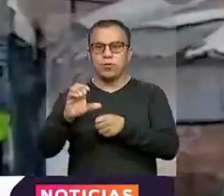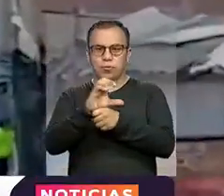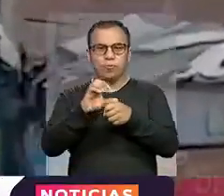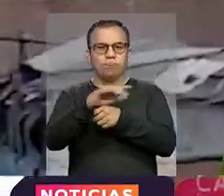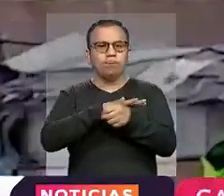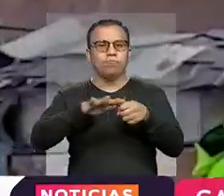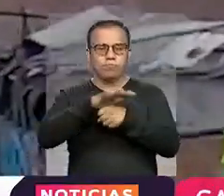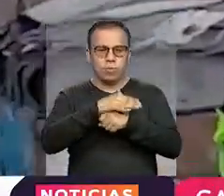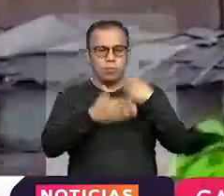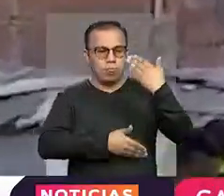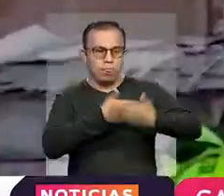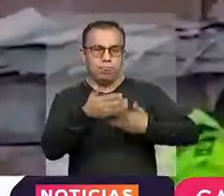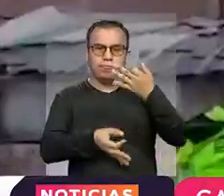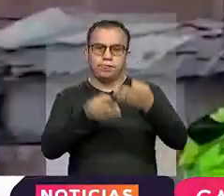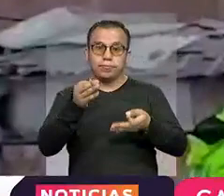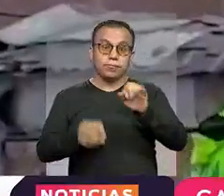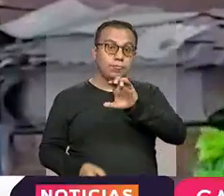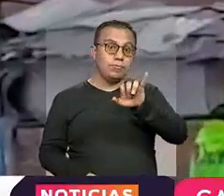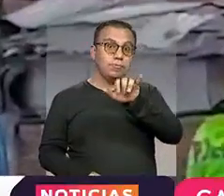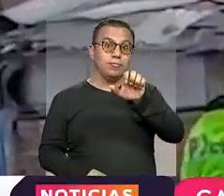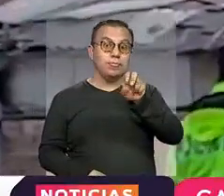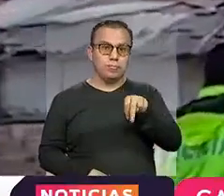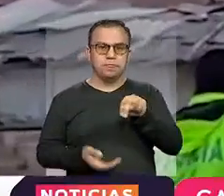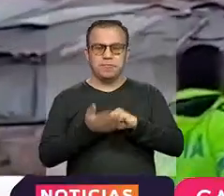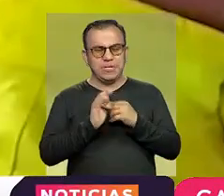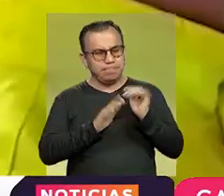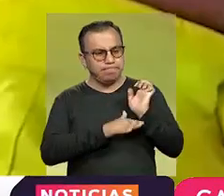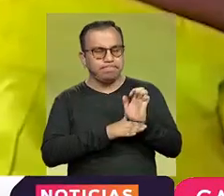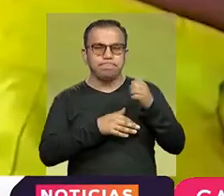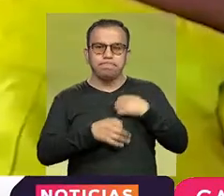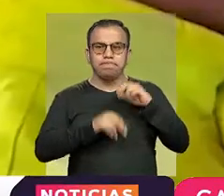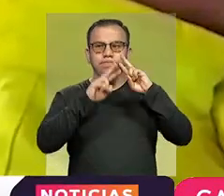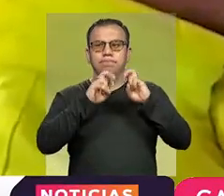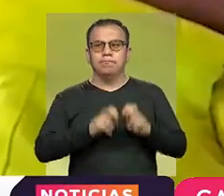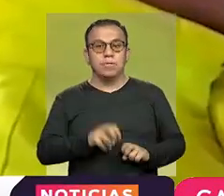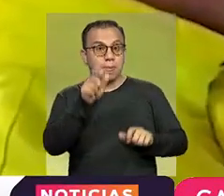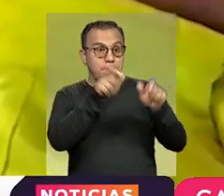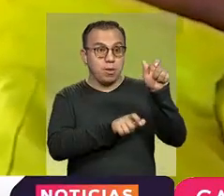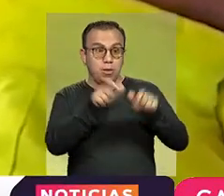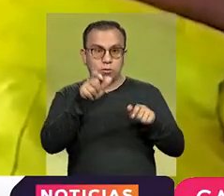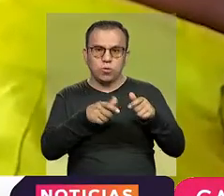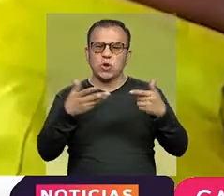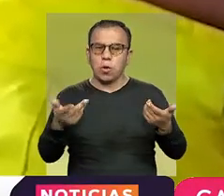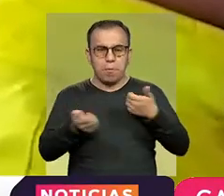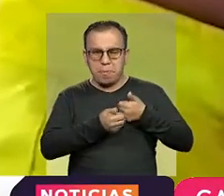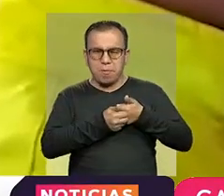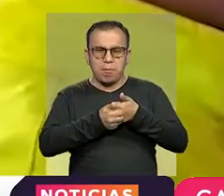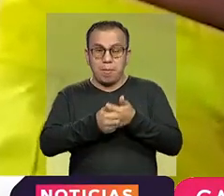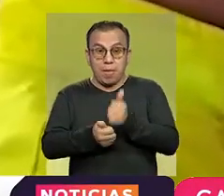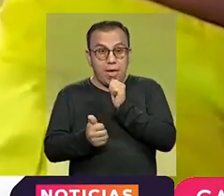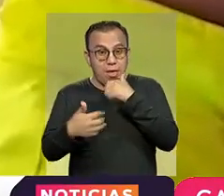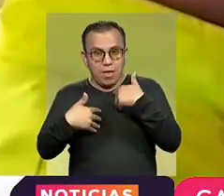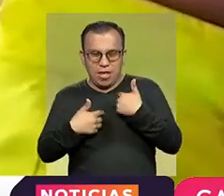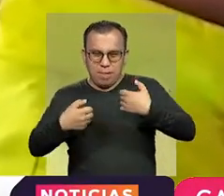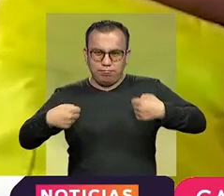la Policía Judicial Sijín. El ente investigador señaló que estas personas perseguían a sus